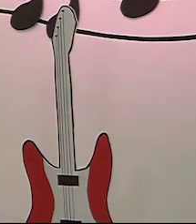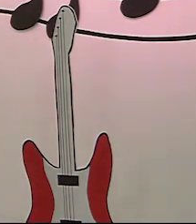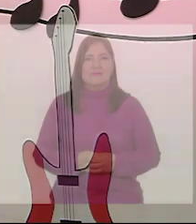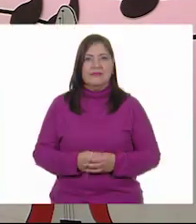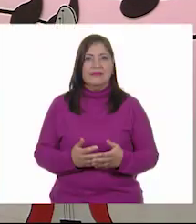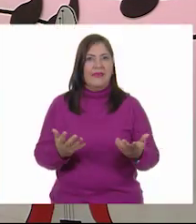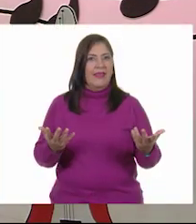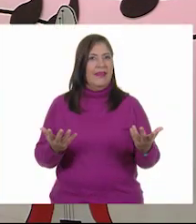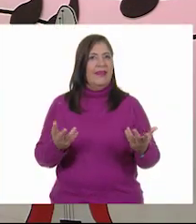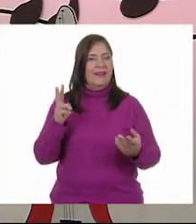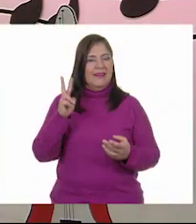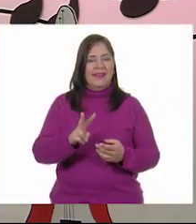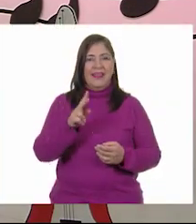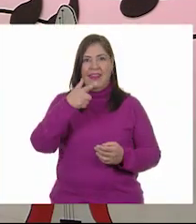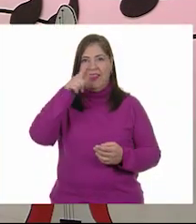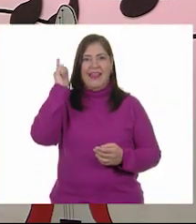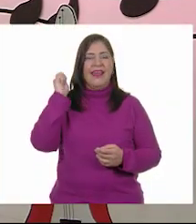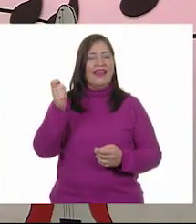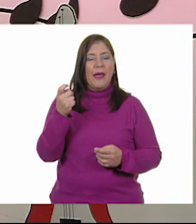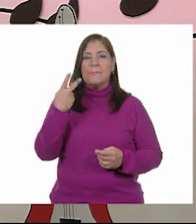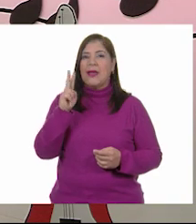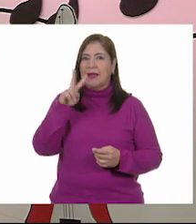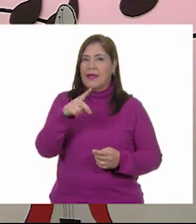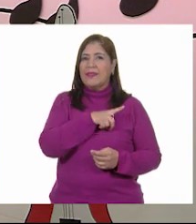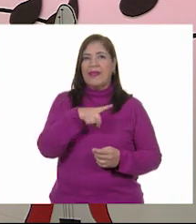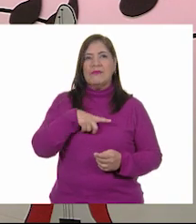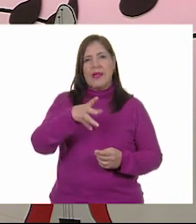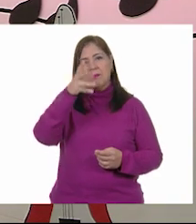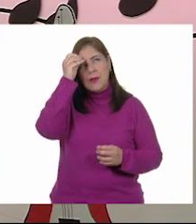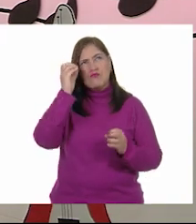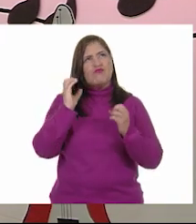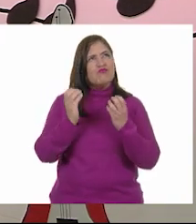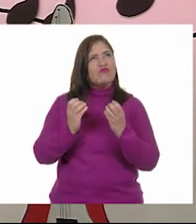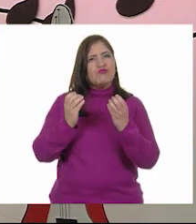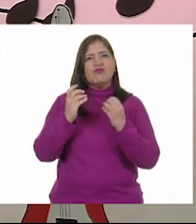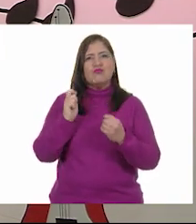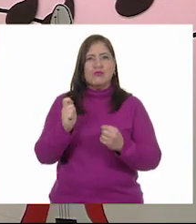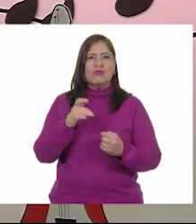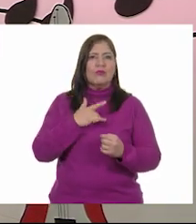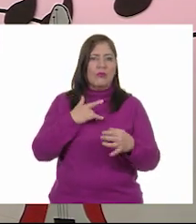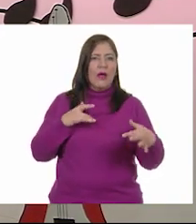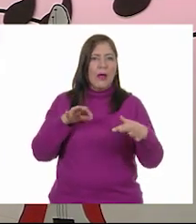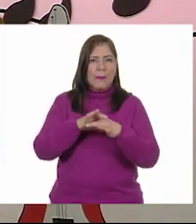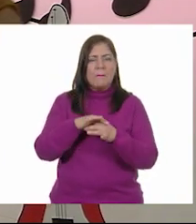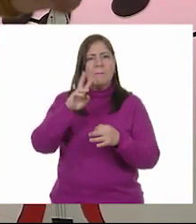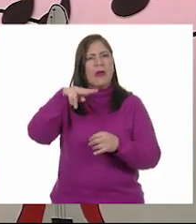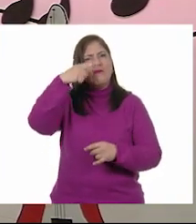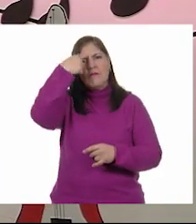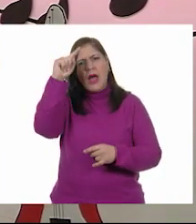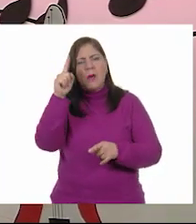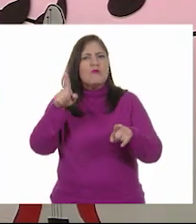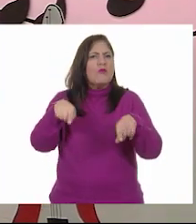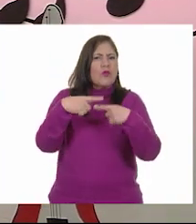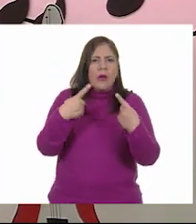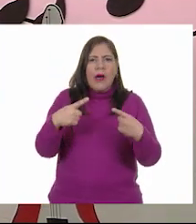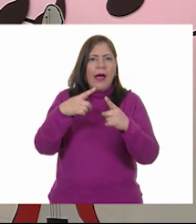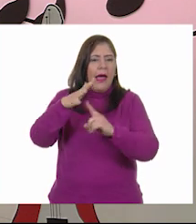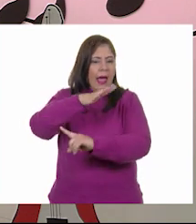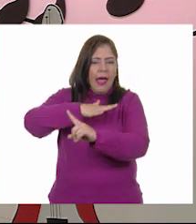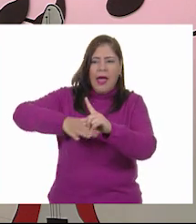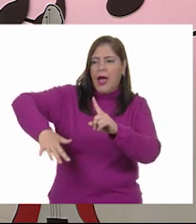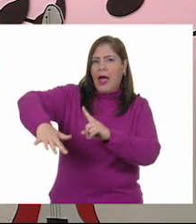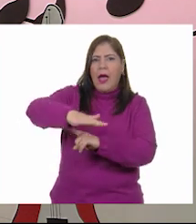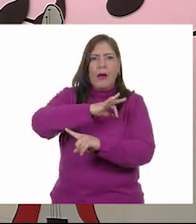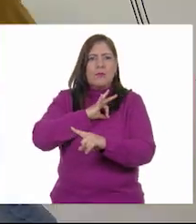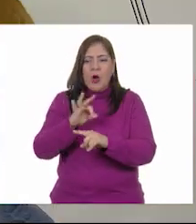¡Qué locura, ¿verdad? La verdad que hay que aprender a tocarlo, pero qué fácil es poder hacer música porque todo lo que hay a nuestro alrededor nos